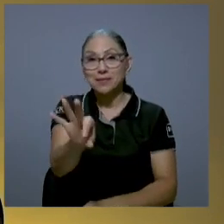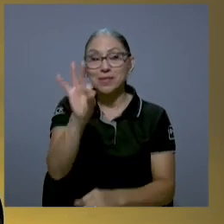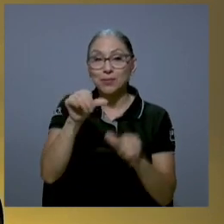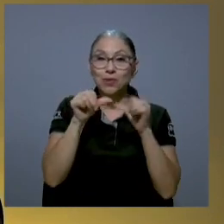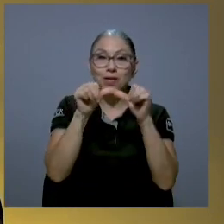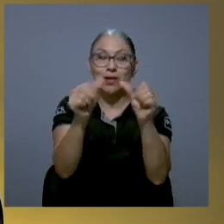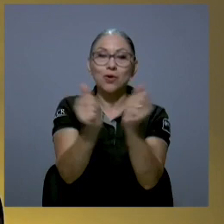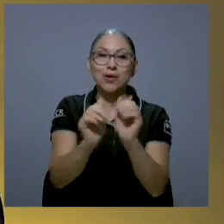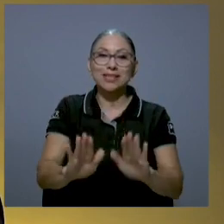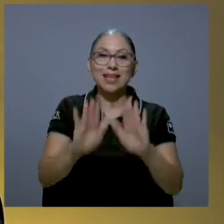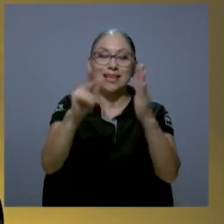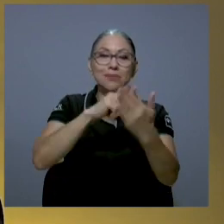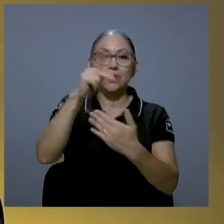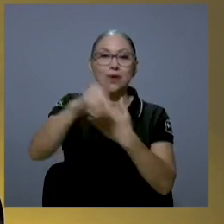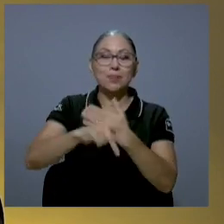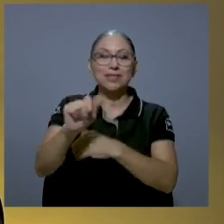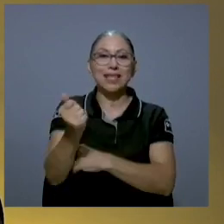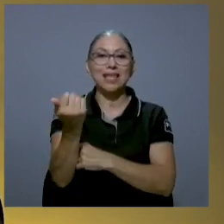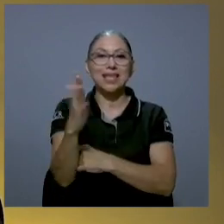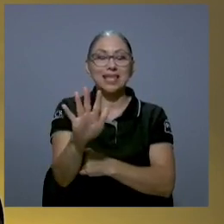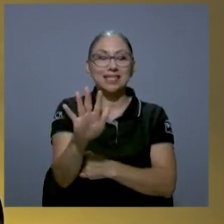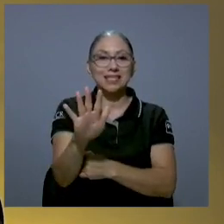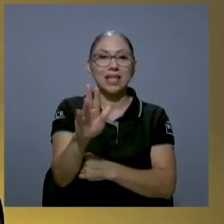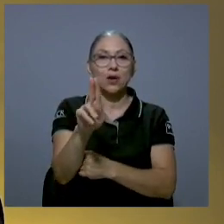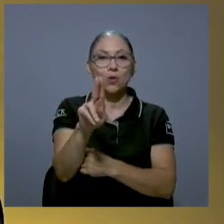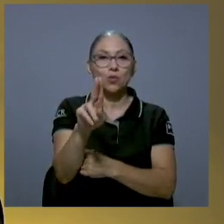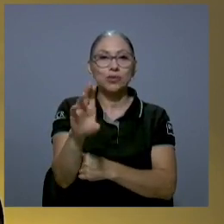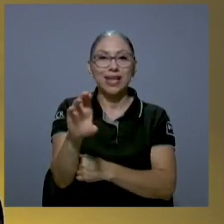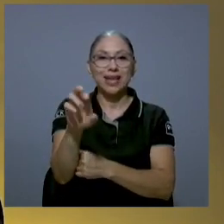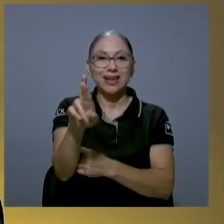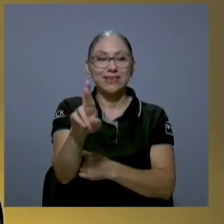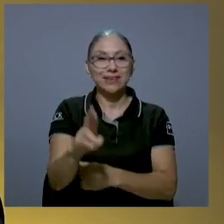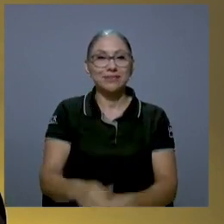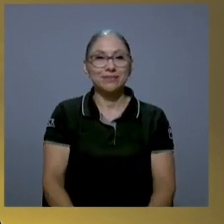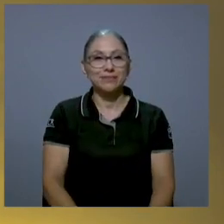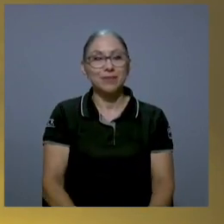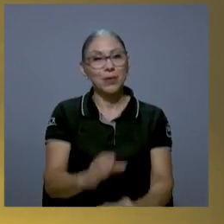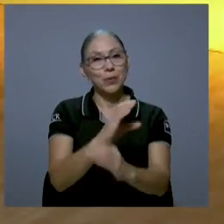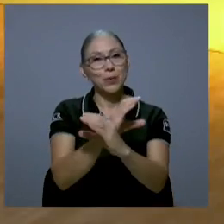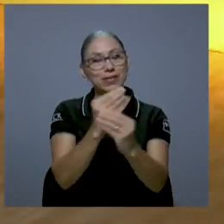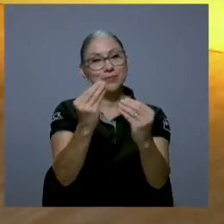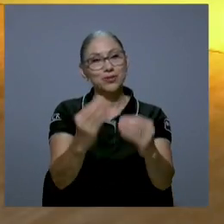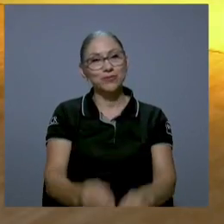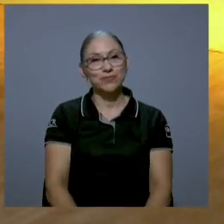espléndidos programas de 15 UCR. Cuídense mucho.